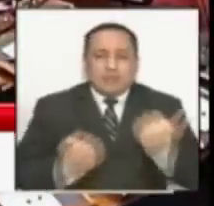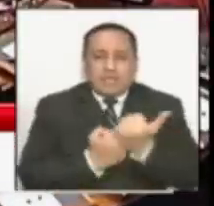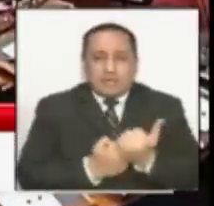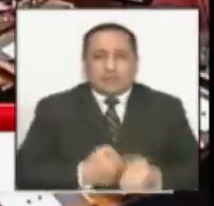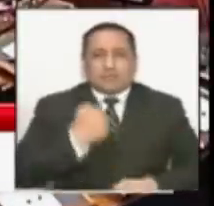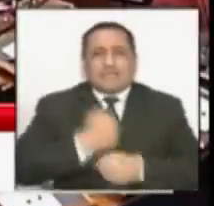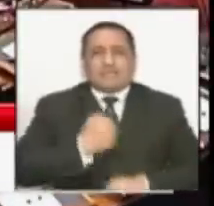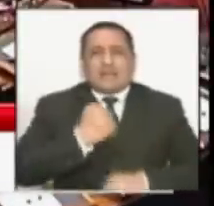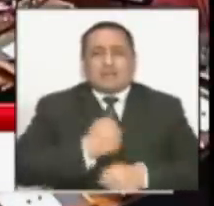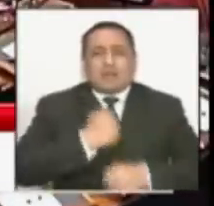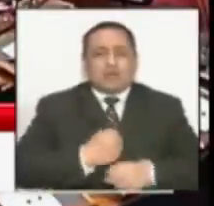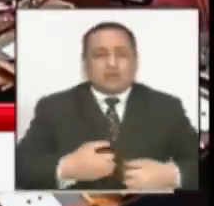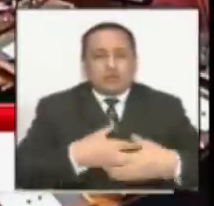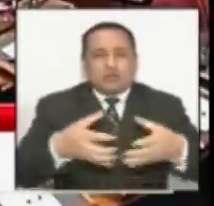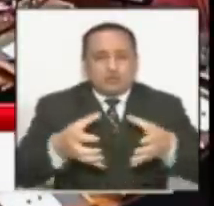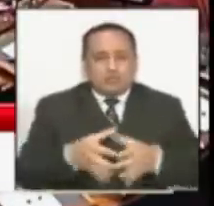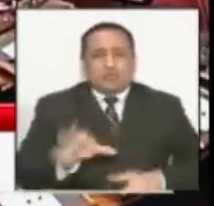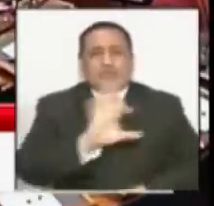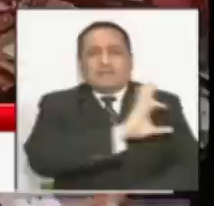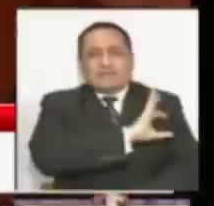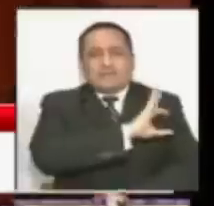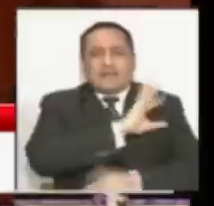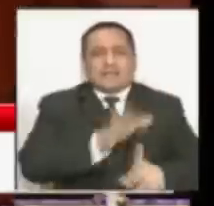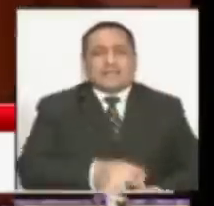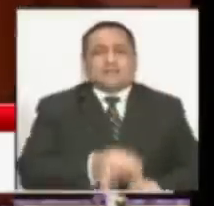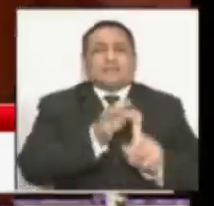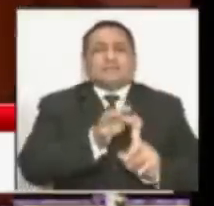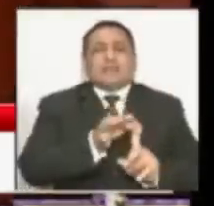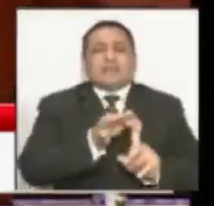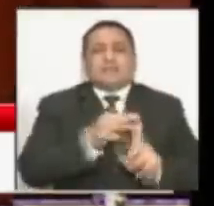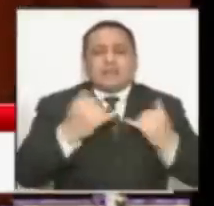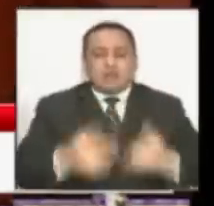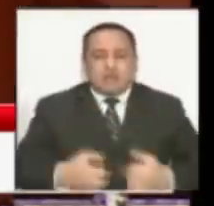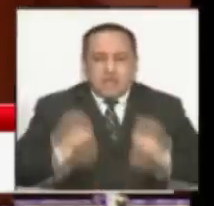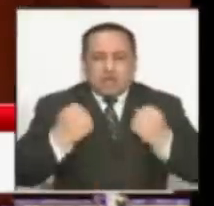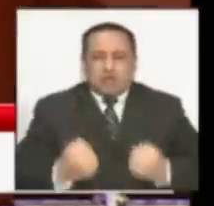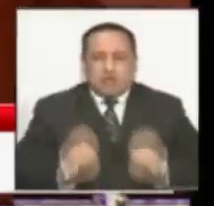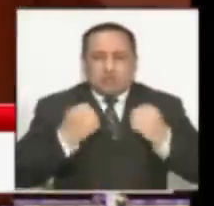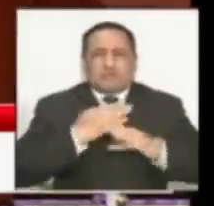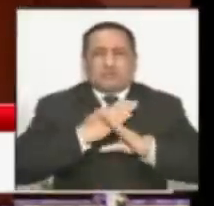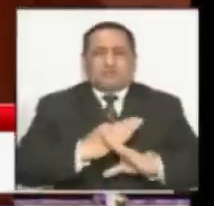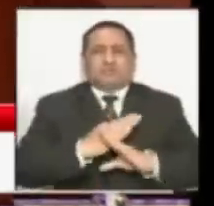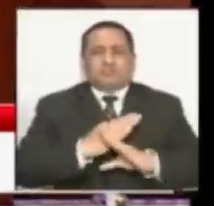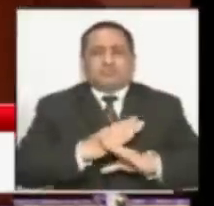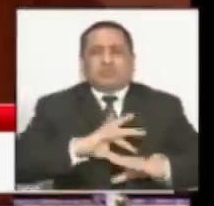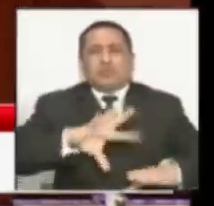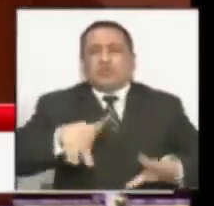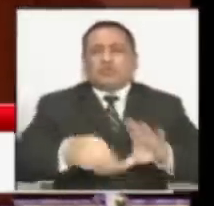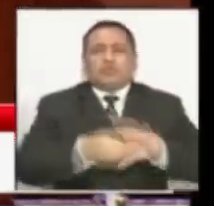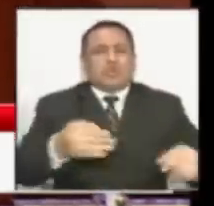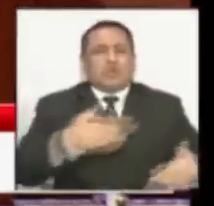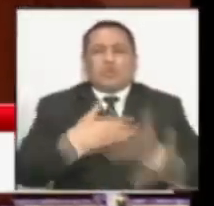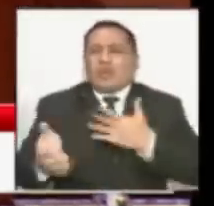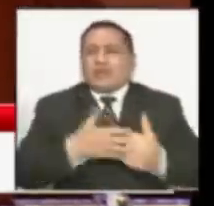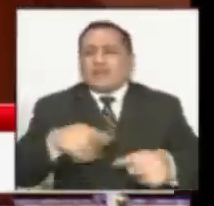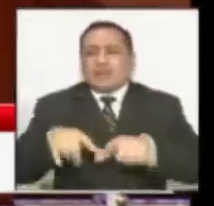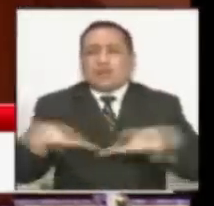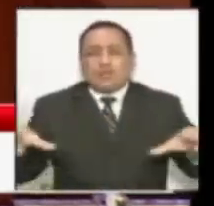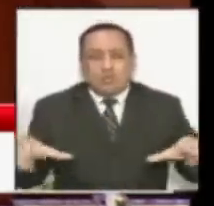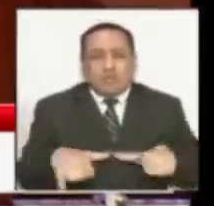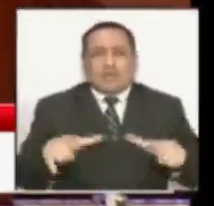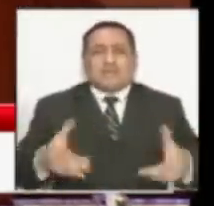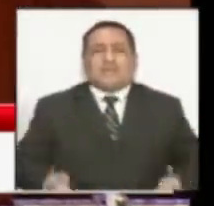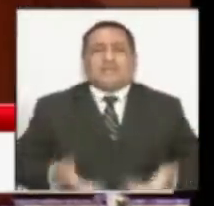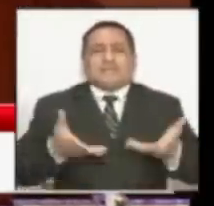Apoyaremos el trabajo de los equipos de fiscales especializados de la lucha contra la corrupción, venga de donde venga